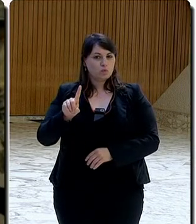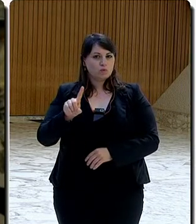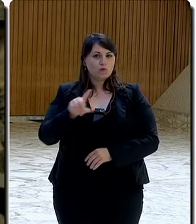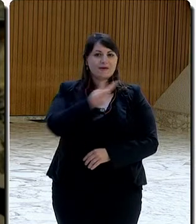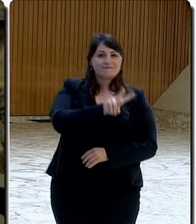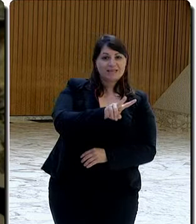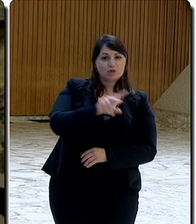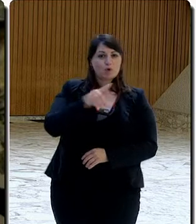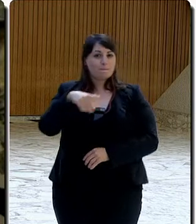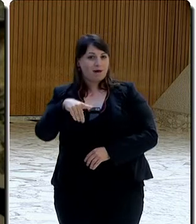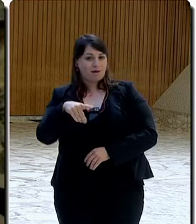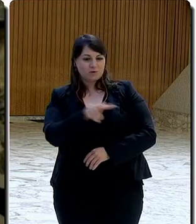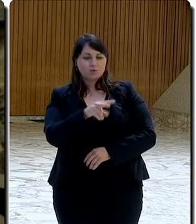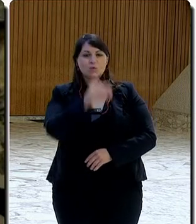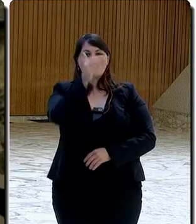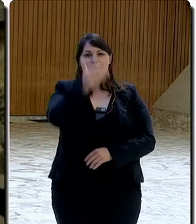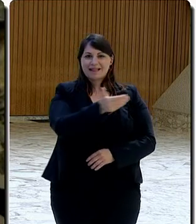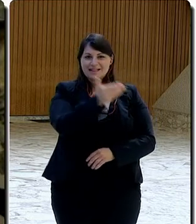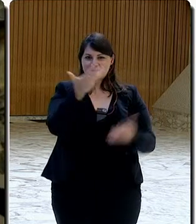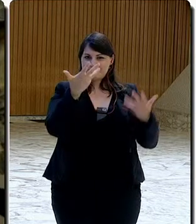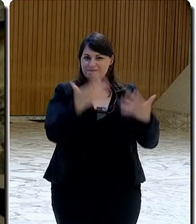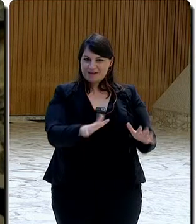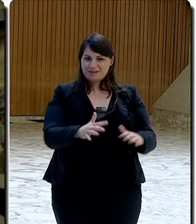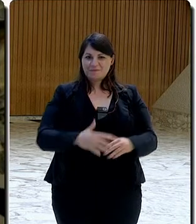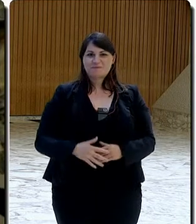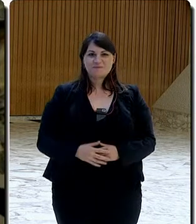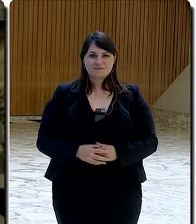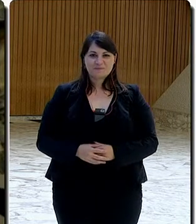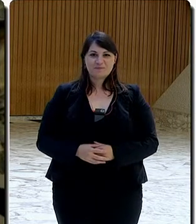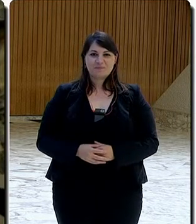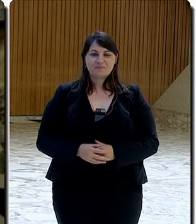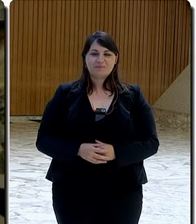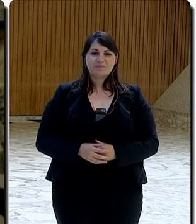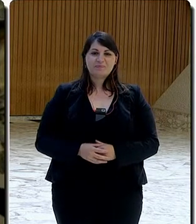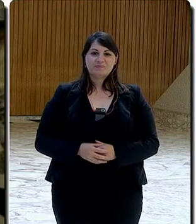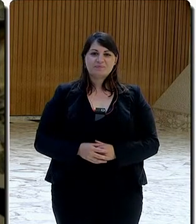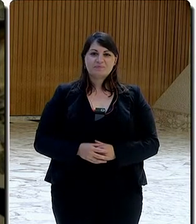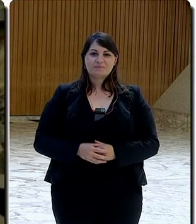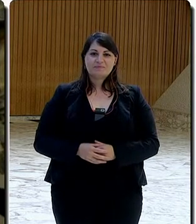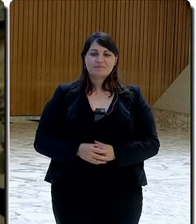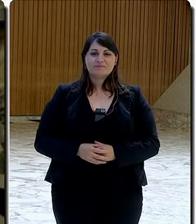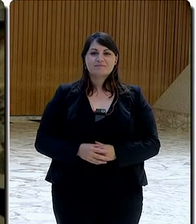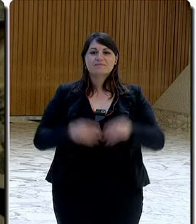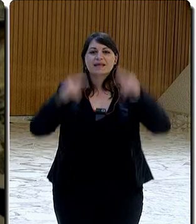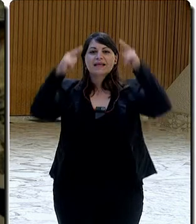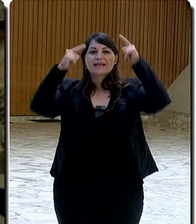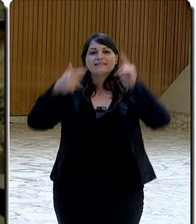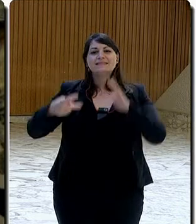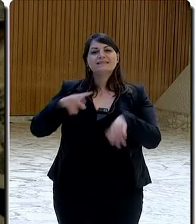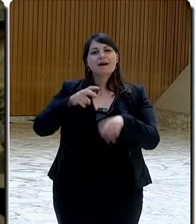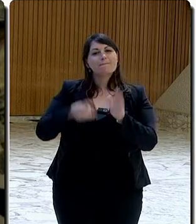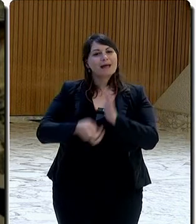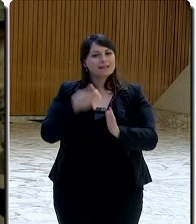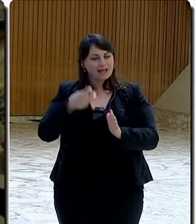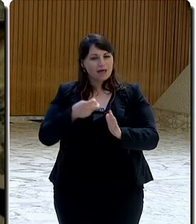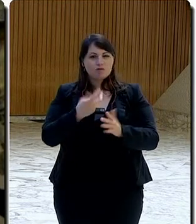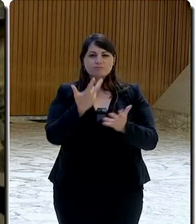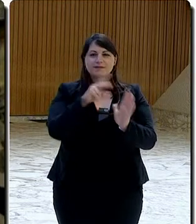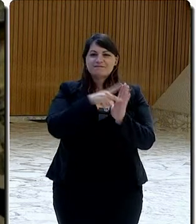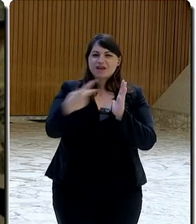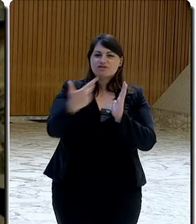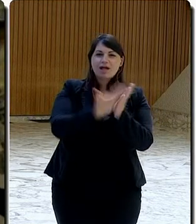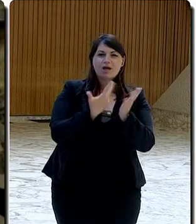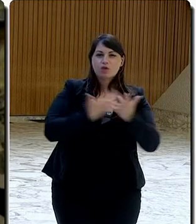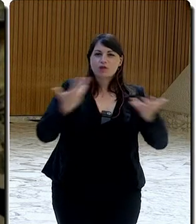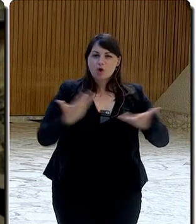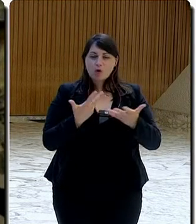bautizados. San Mateo cuenta la curación del paralítico, a quien Jesús le perdona sus